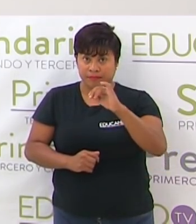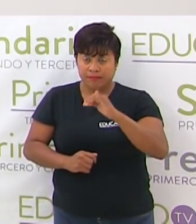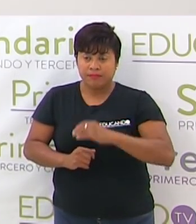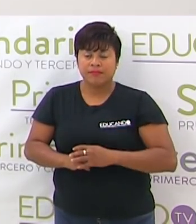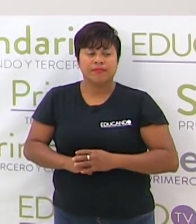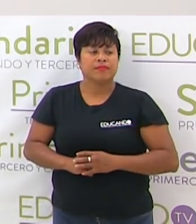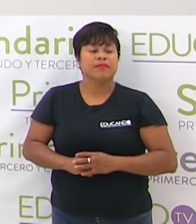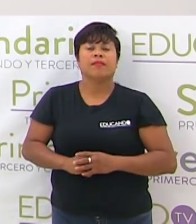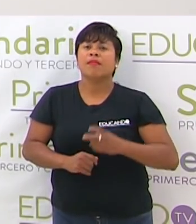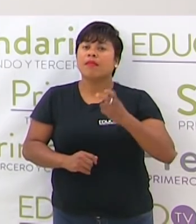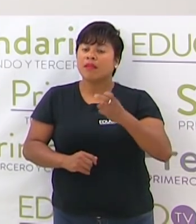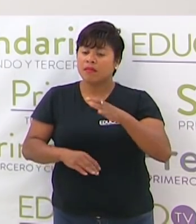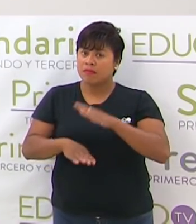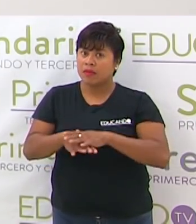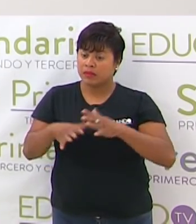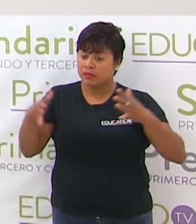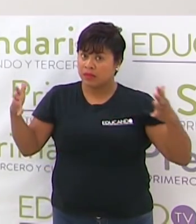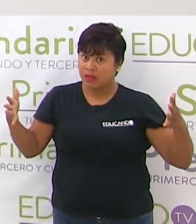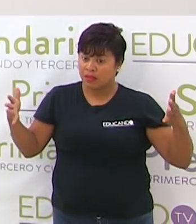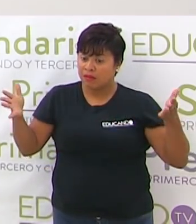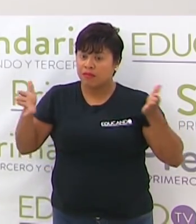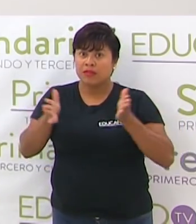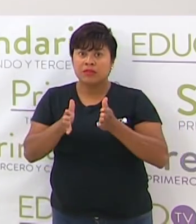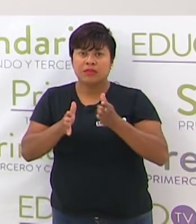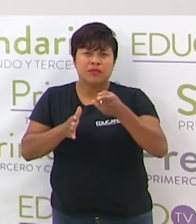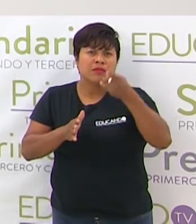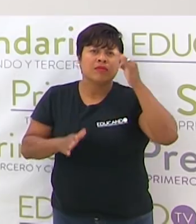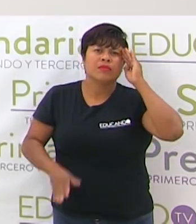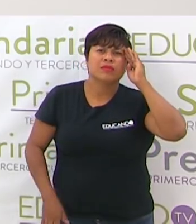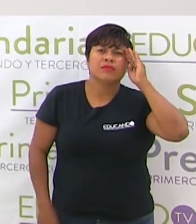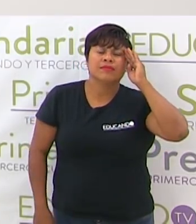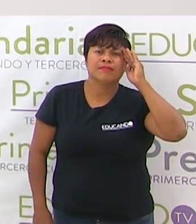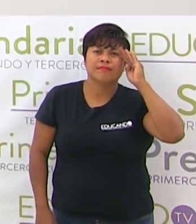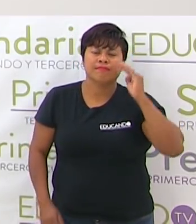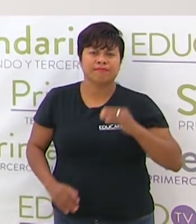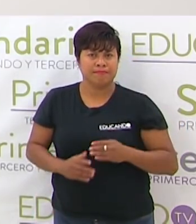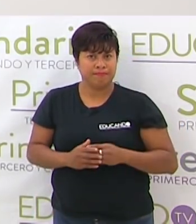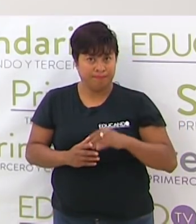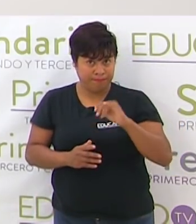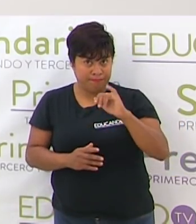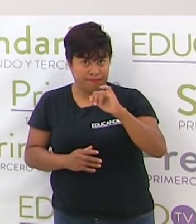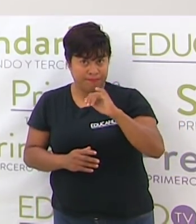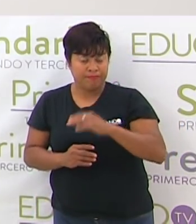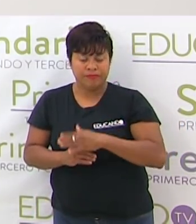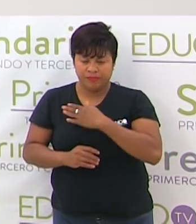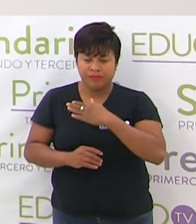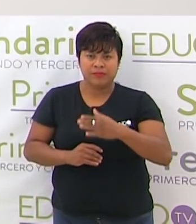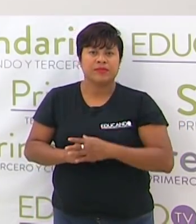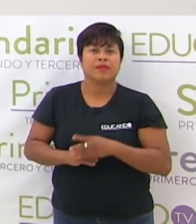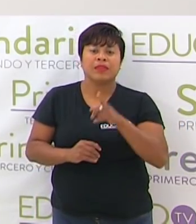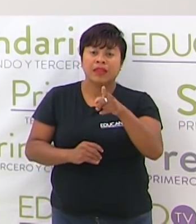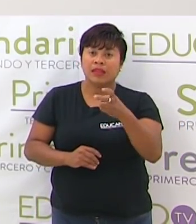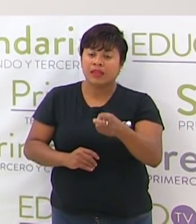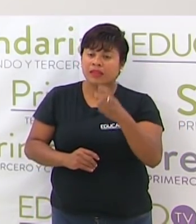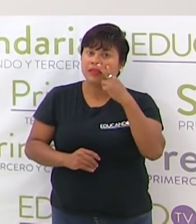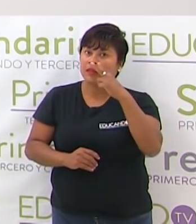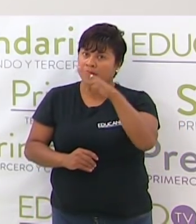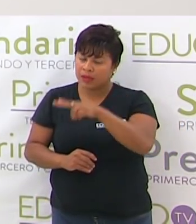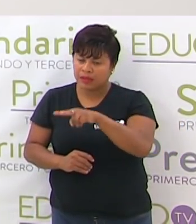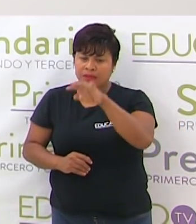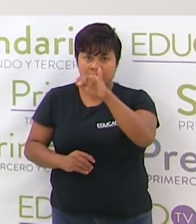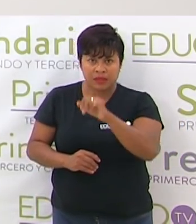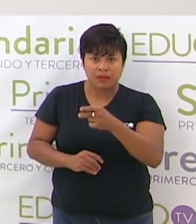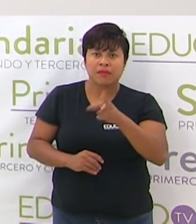¿Sí? ¿Será más grande que las otras? ¿Tú qué dices? ¿Verán que sí? Bueno, se ve que